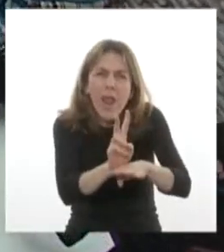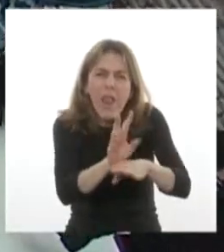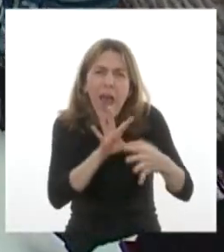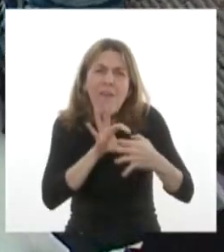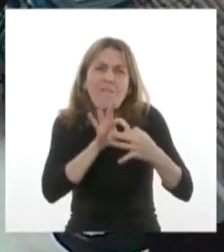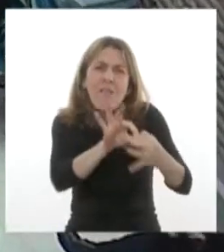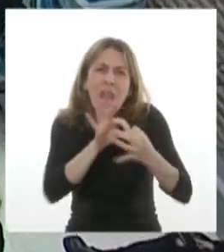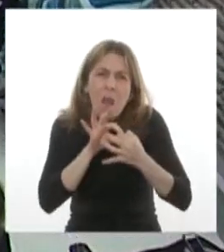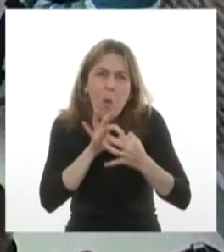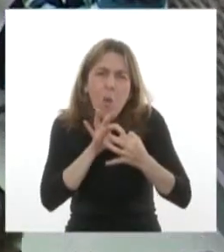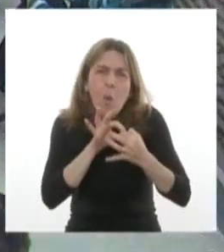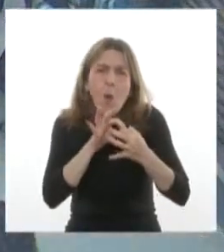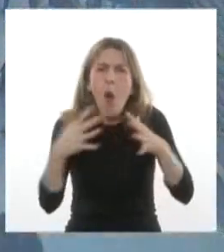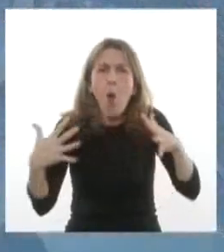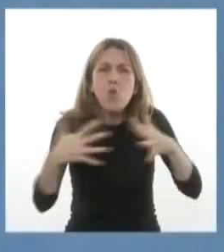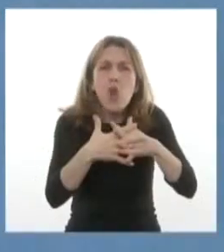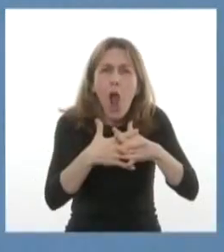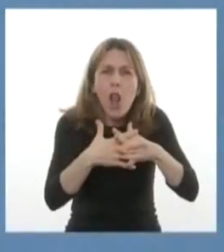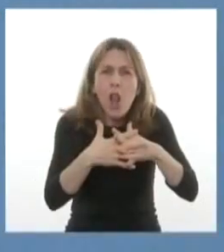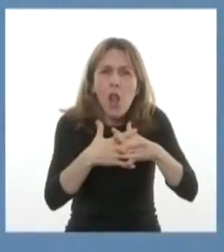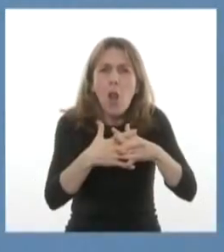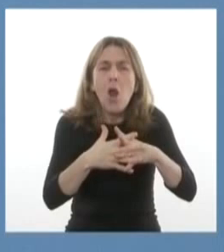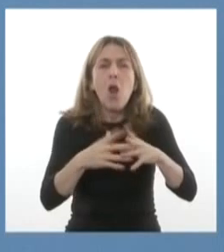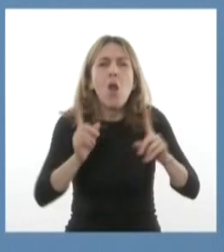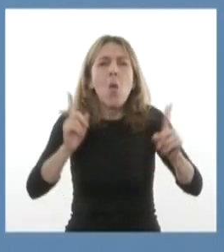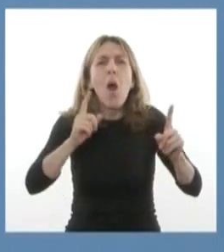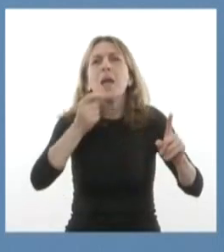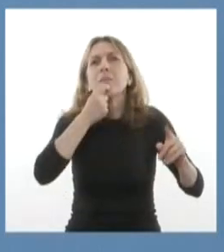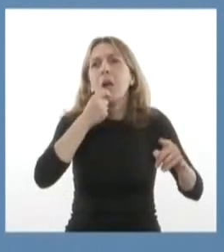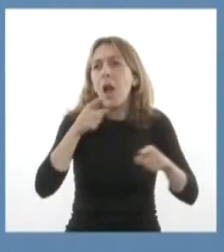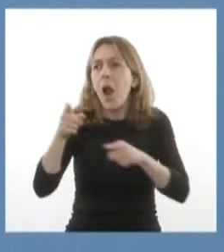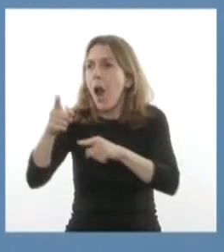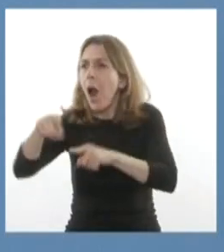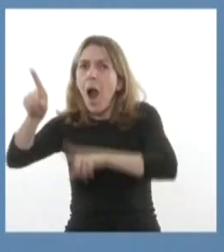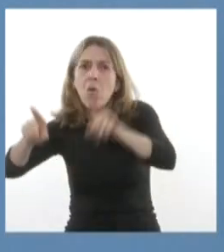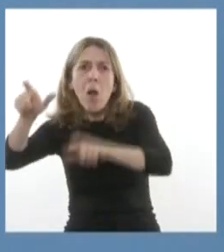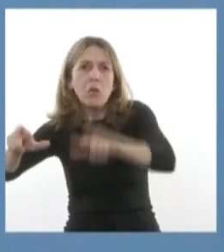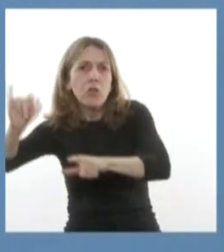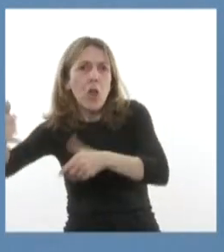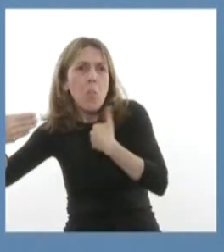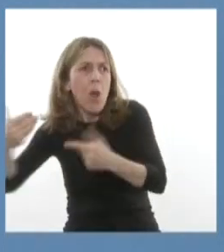separa, no hace que unos puedan acceder a lo que otros no pueden acceder.